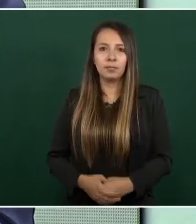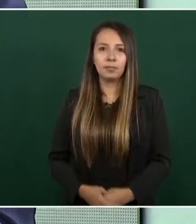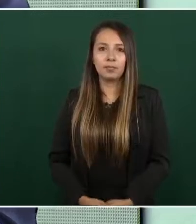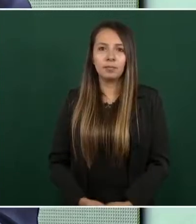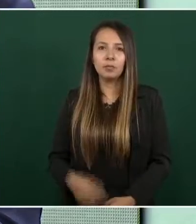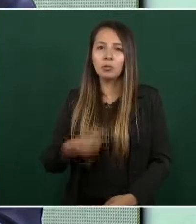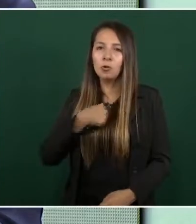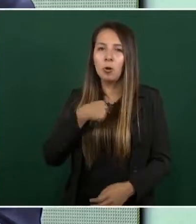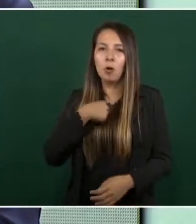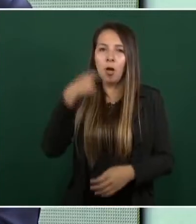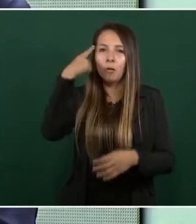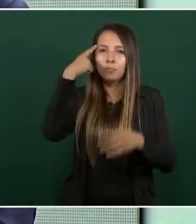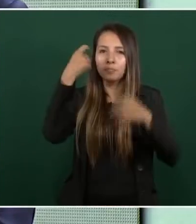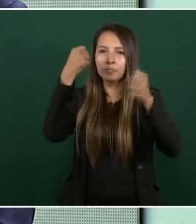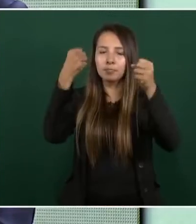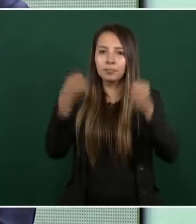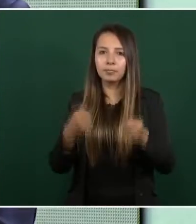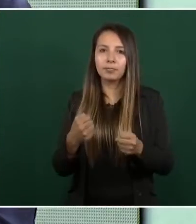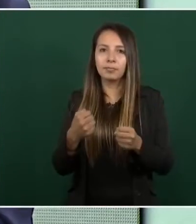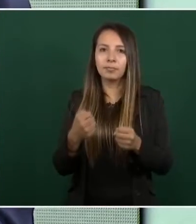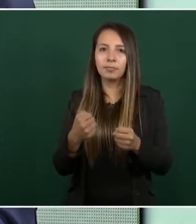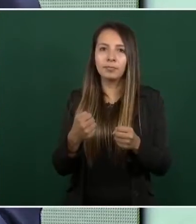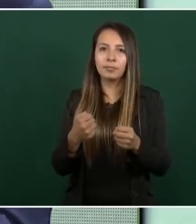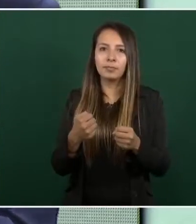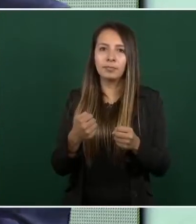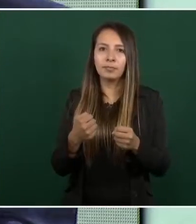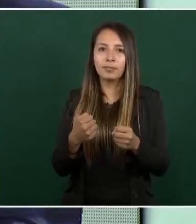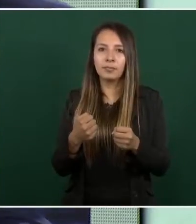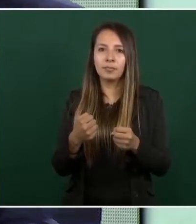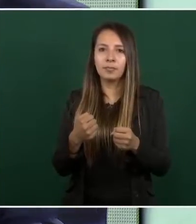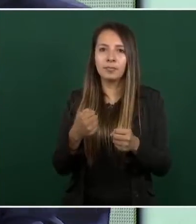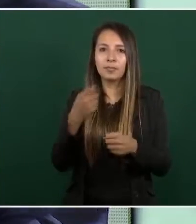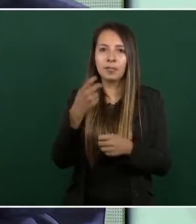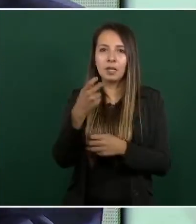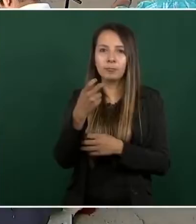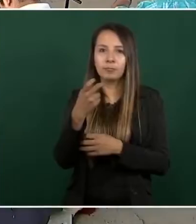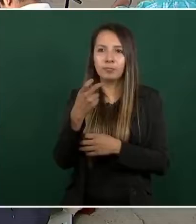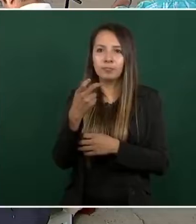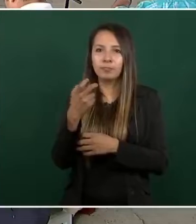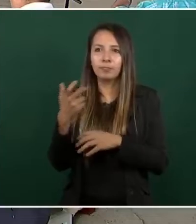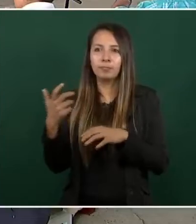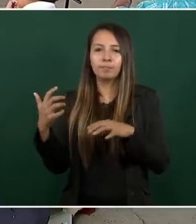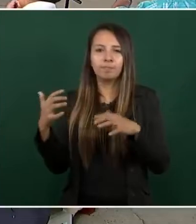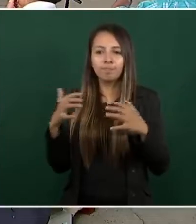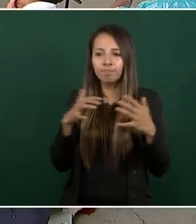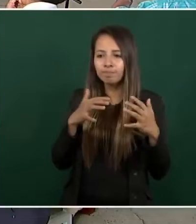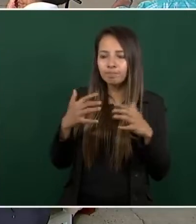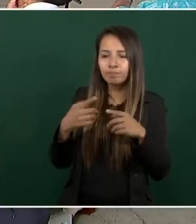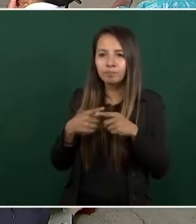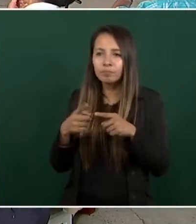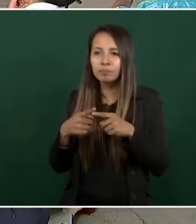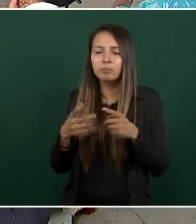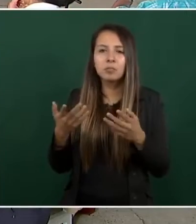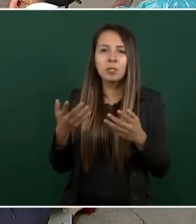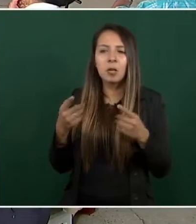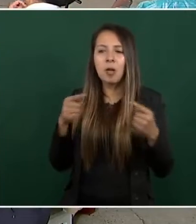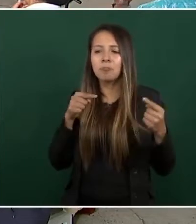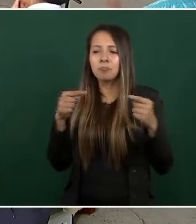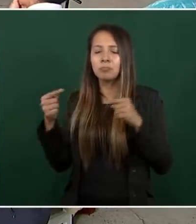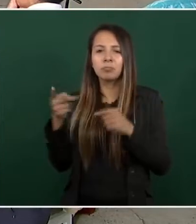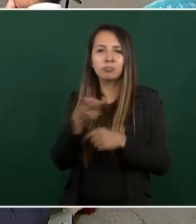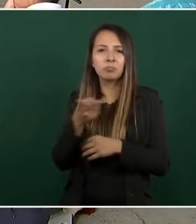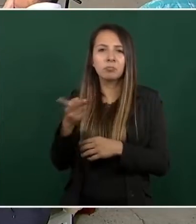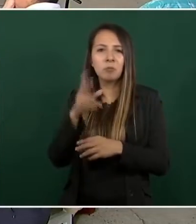yo estoy seguro que en estas diferencias, que también son válidas,